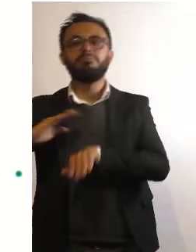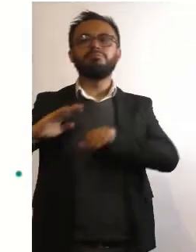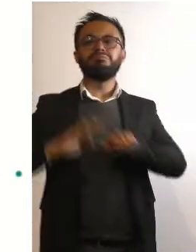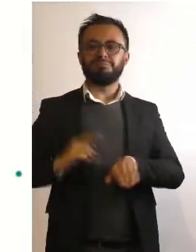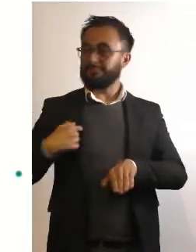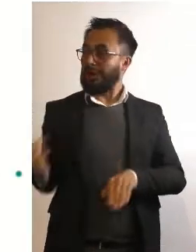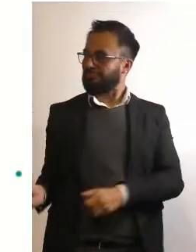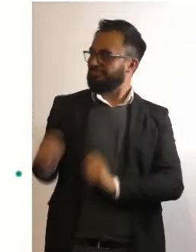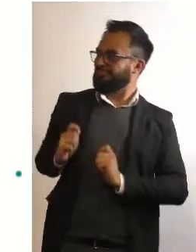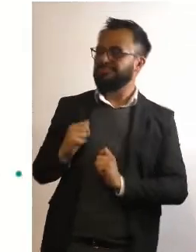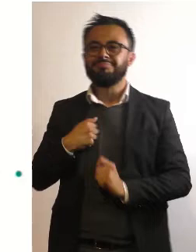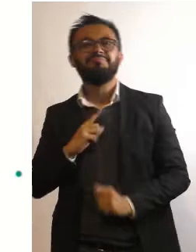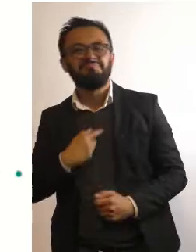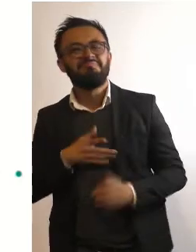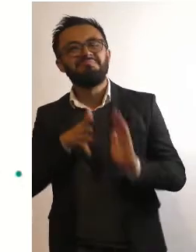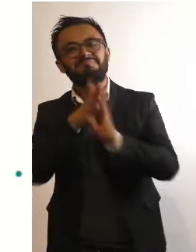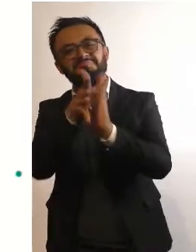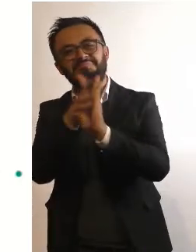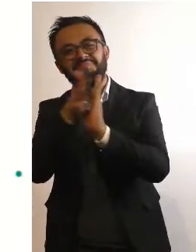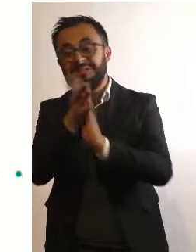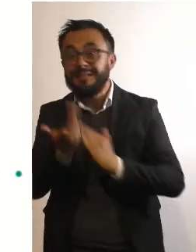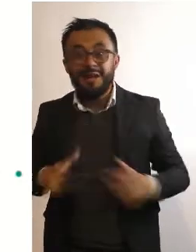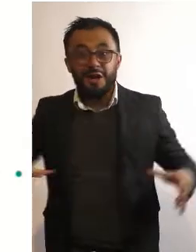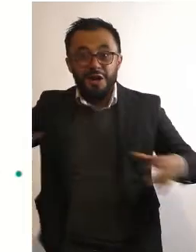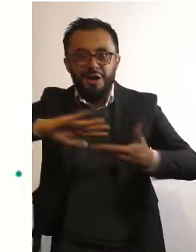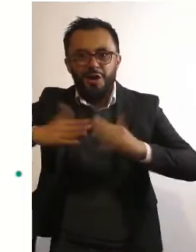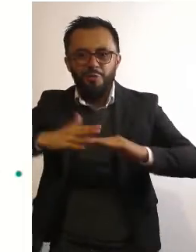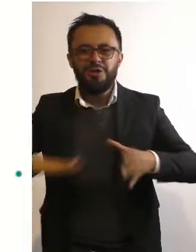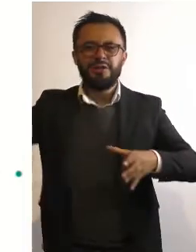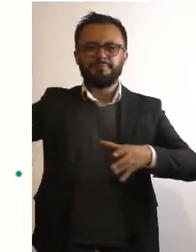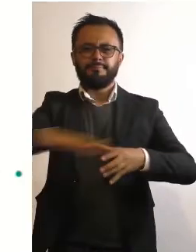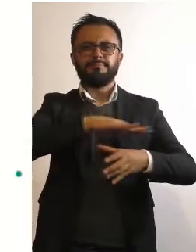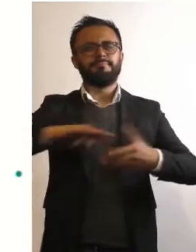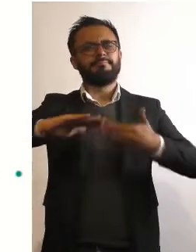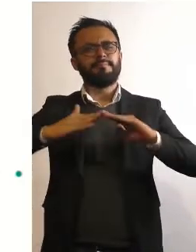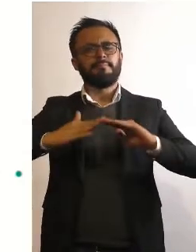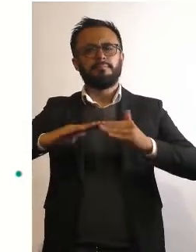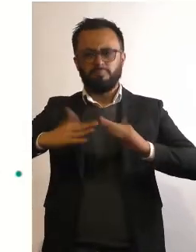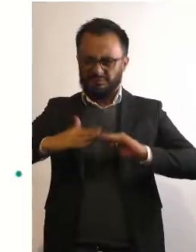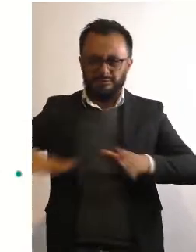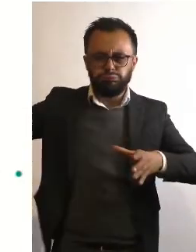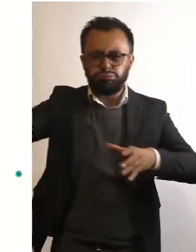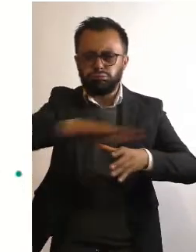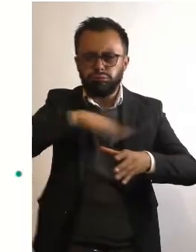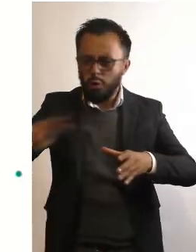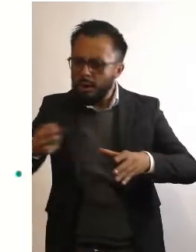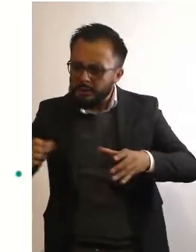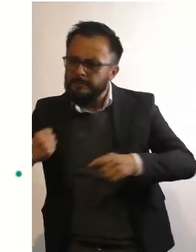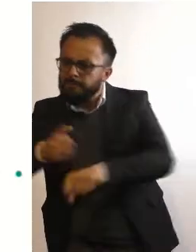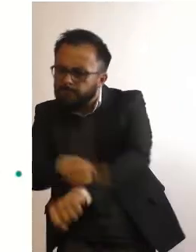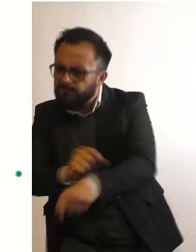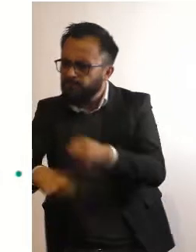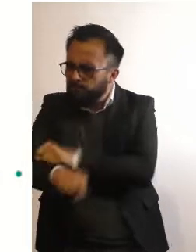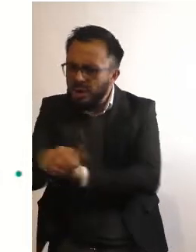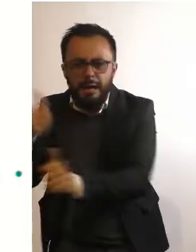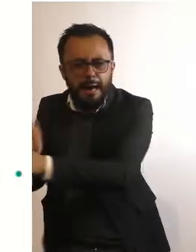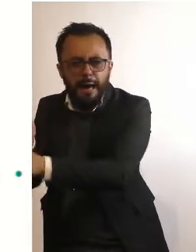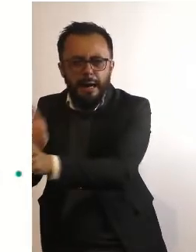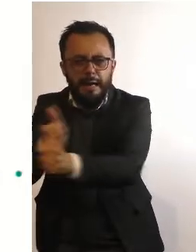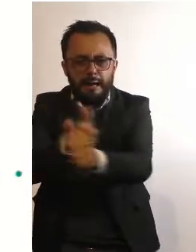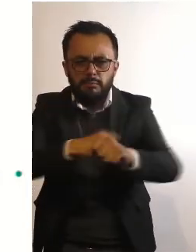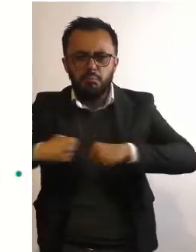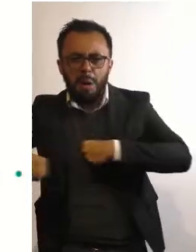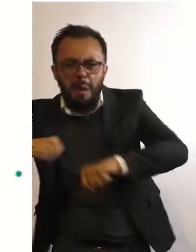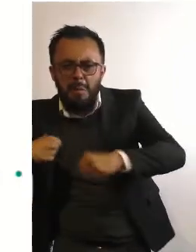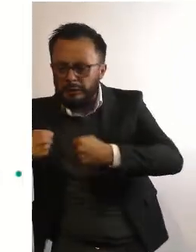ha puesto un granito de arena para tener la universidad que tenemos en este momento. Y espero que así